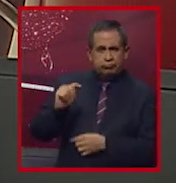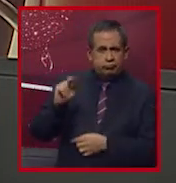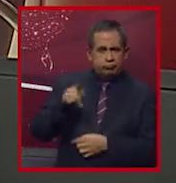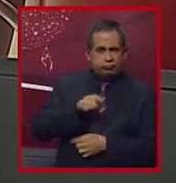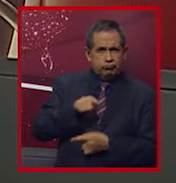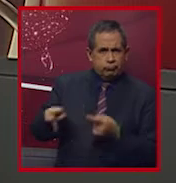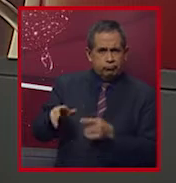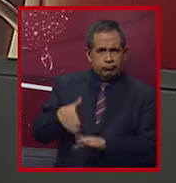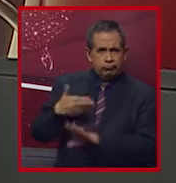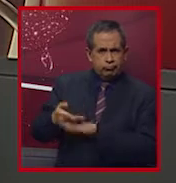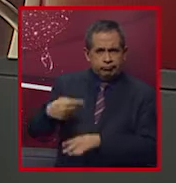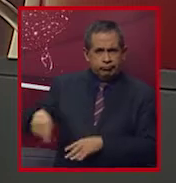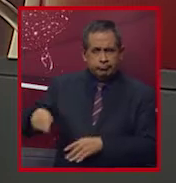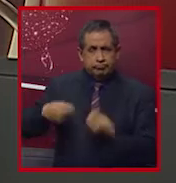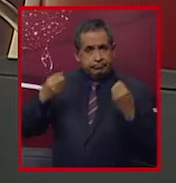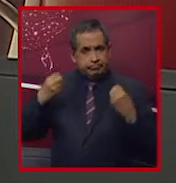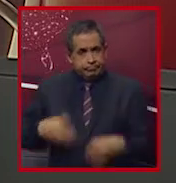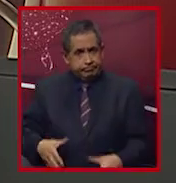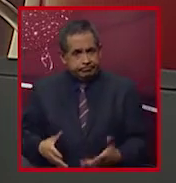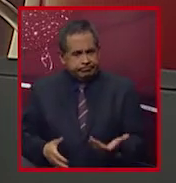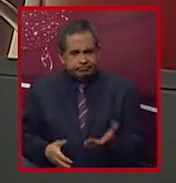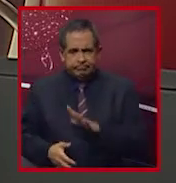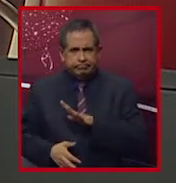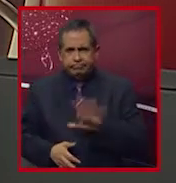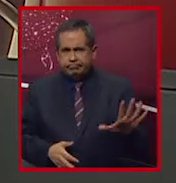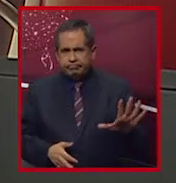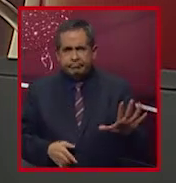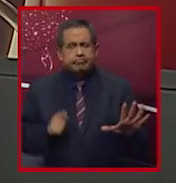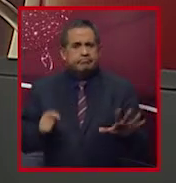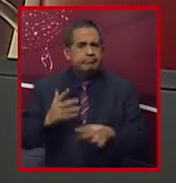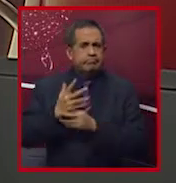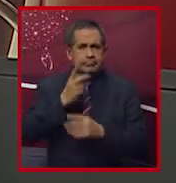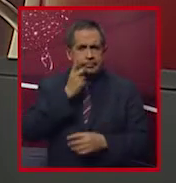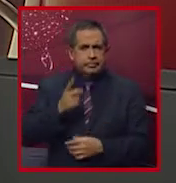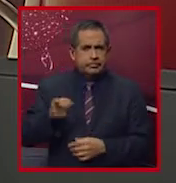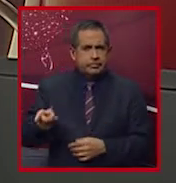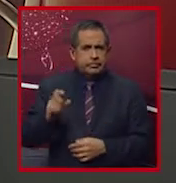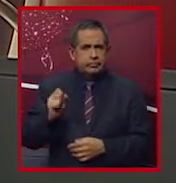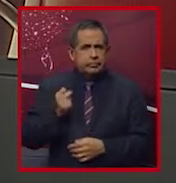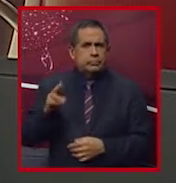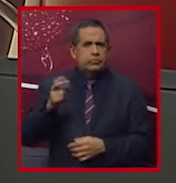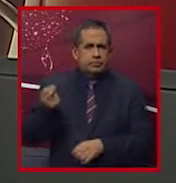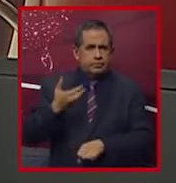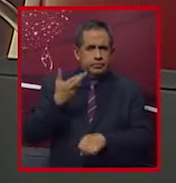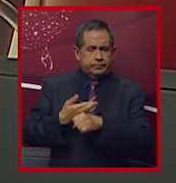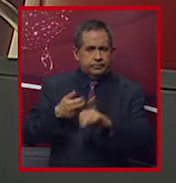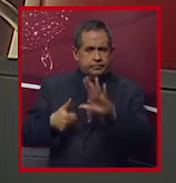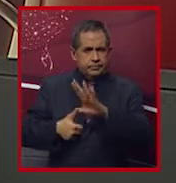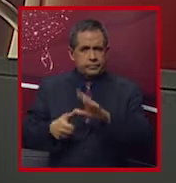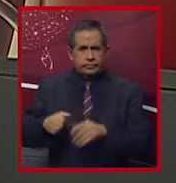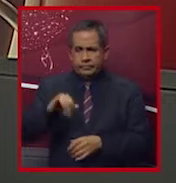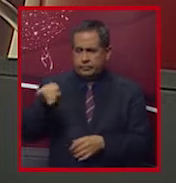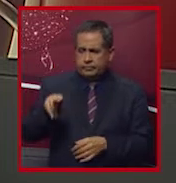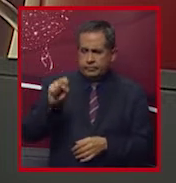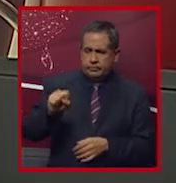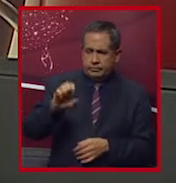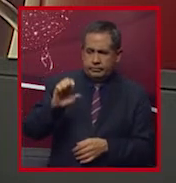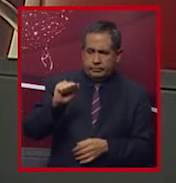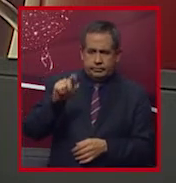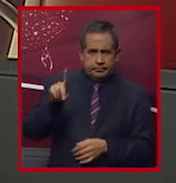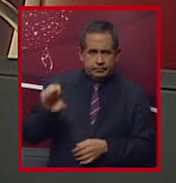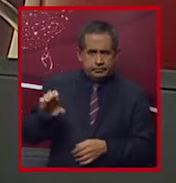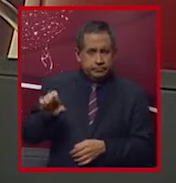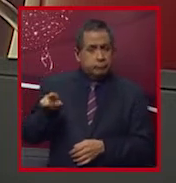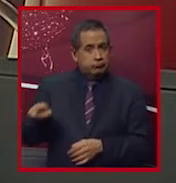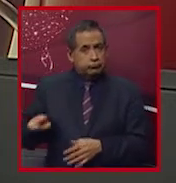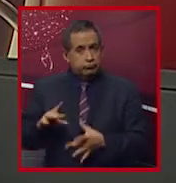acuerdos internacionales y afectaría a los trabajadores. Así lo señaló Jesús Seade, subsecretario de América del Norte de la Secretaría de Relaciones Exteriores,